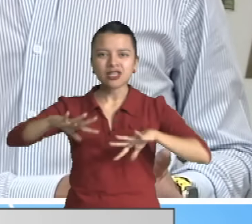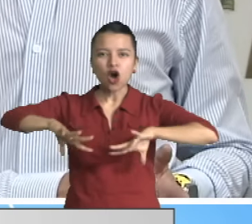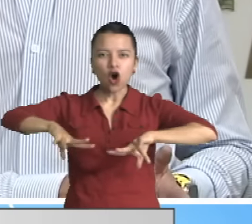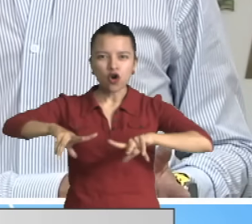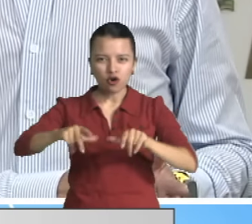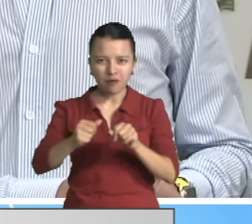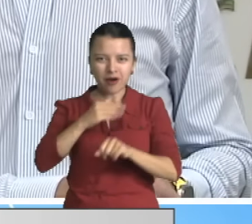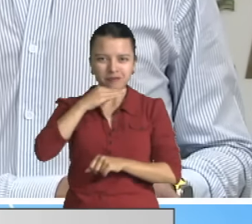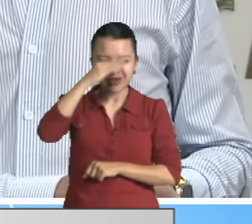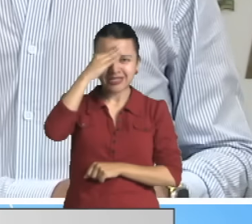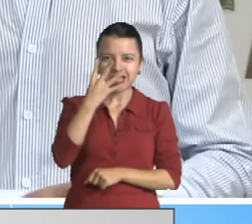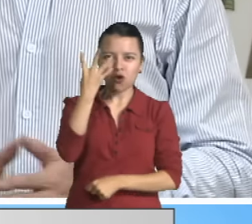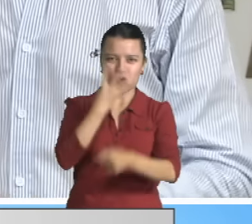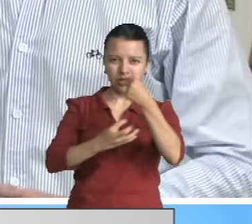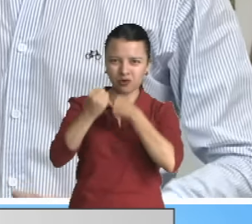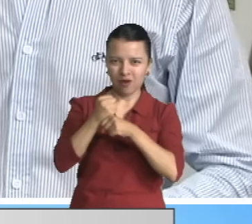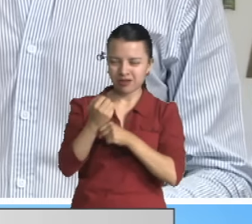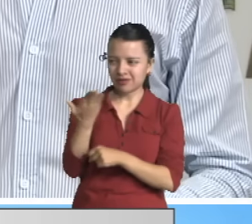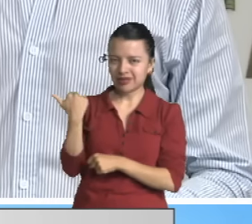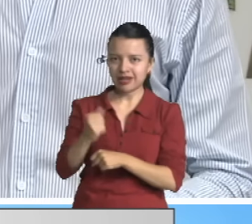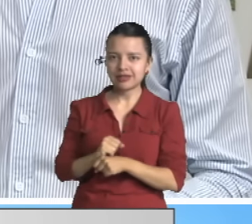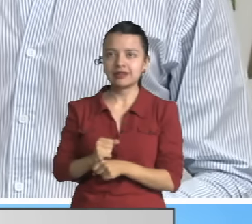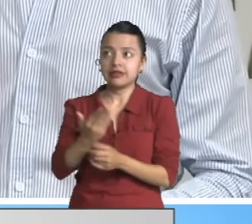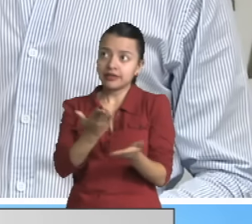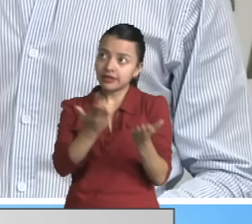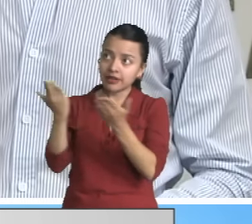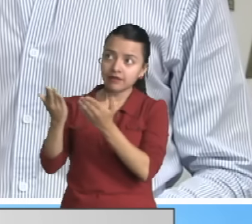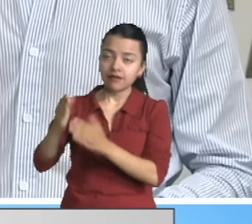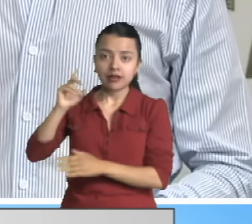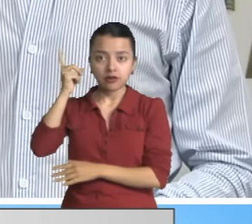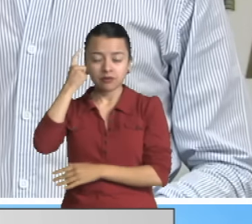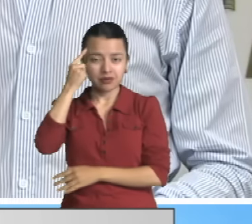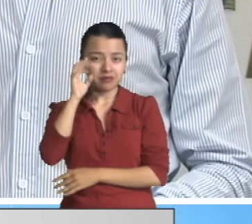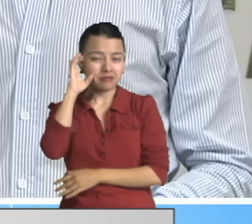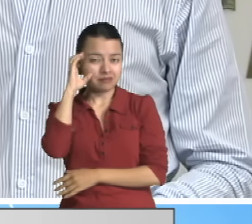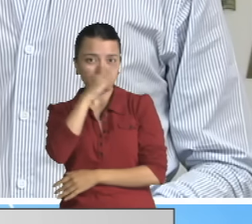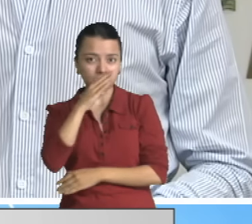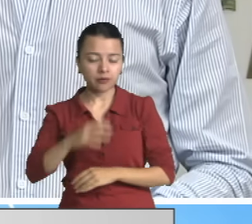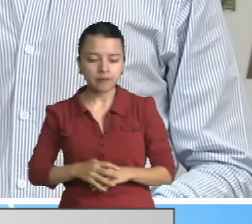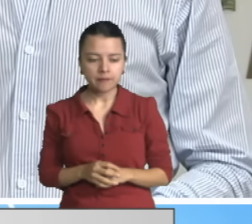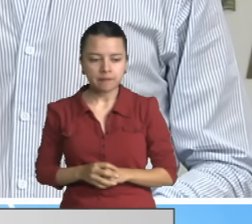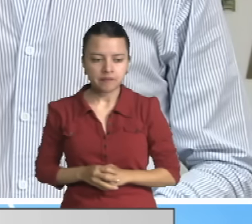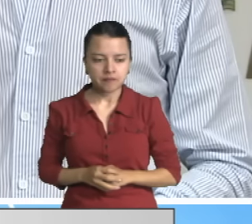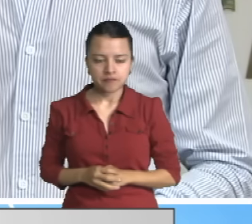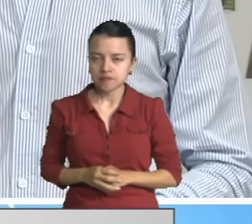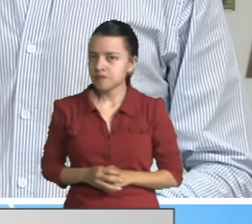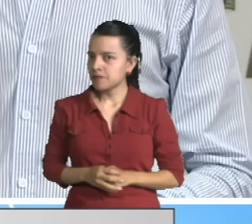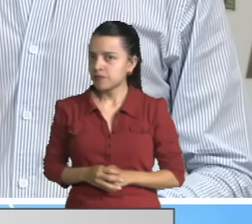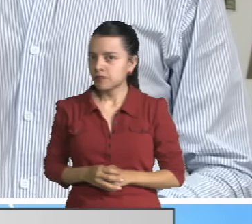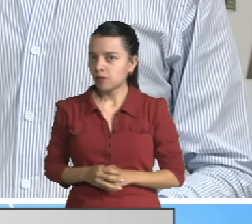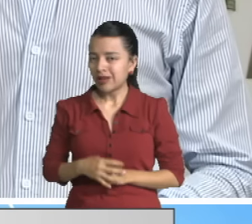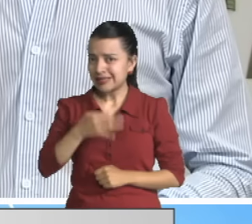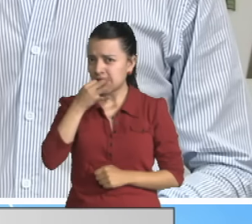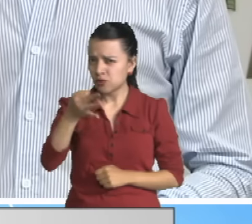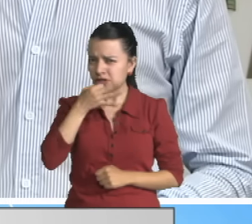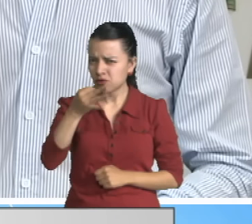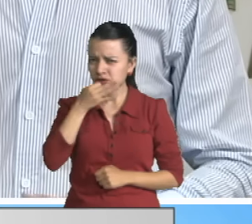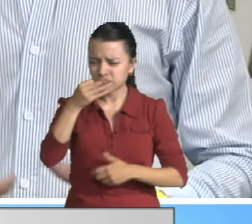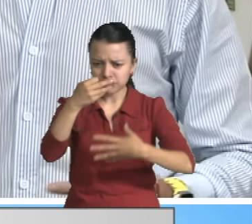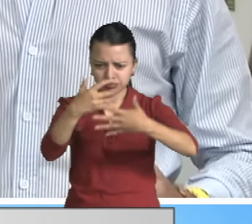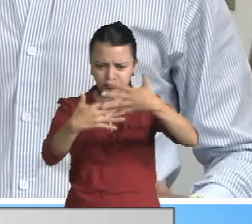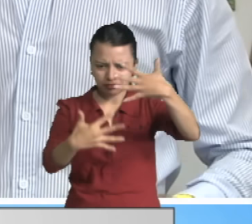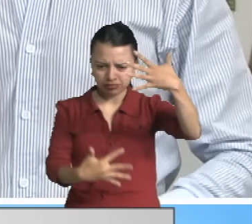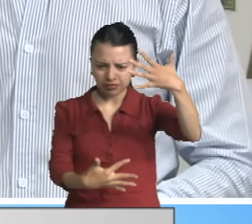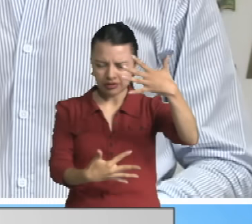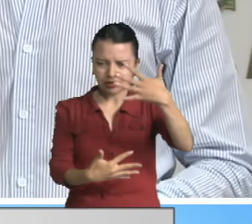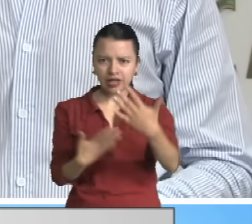a Medellín los 4 años anteriores y el gobierno del presidente Petro. Que viera todas las denuncias y lo